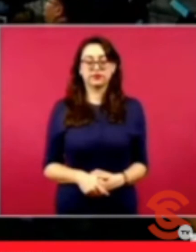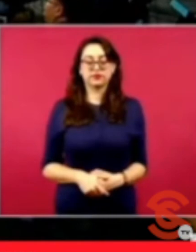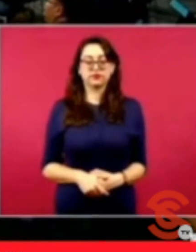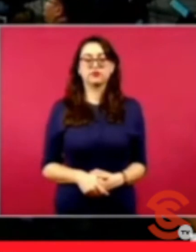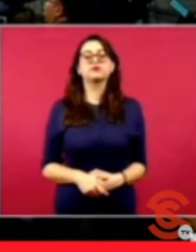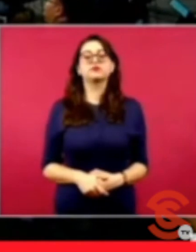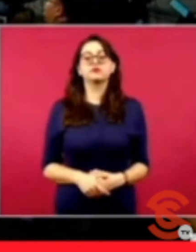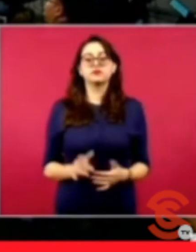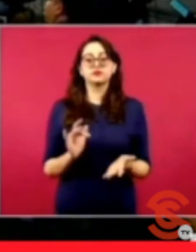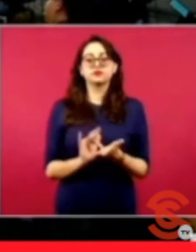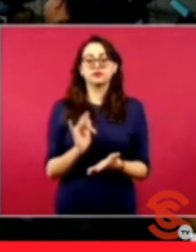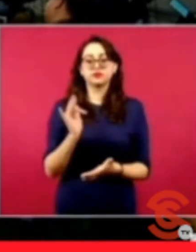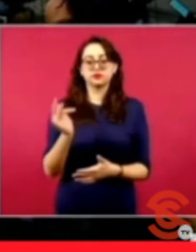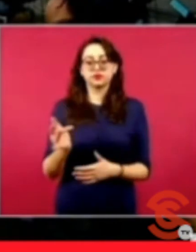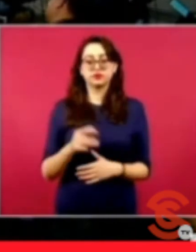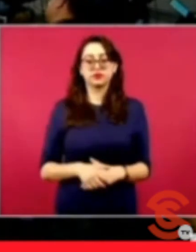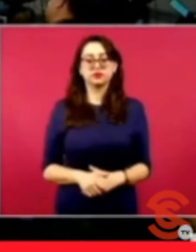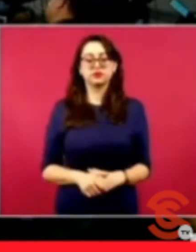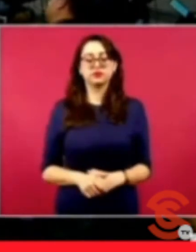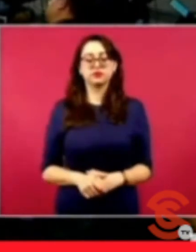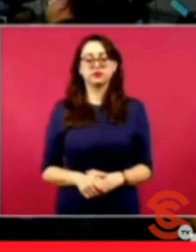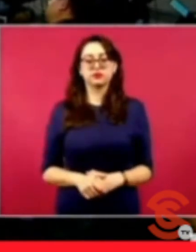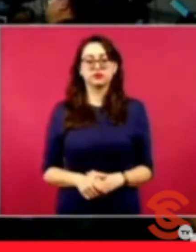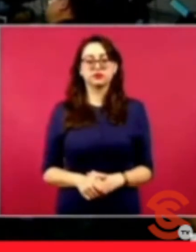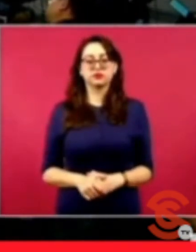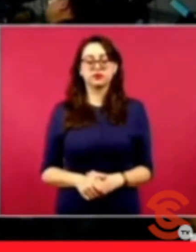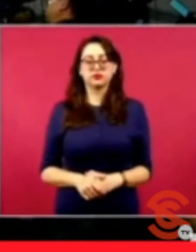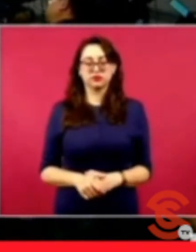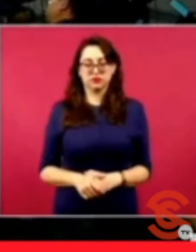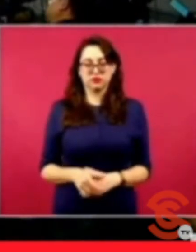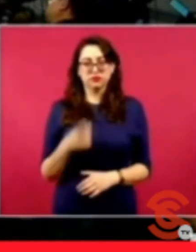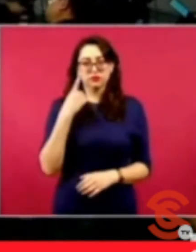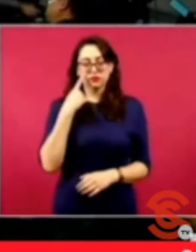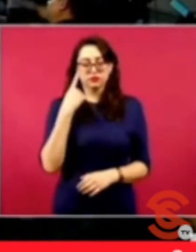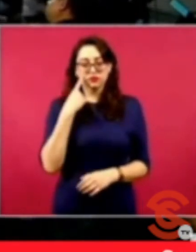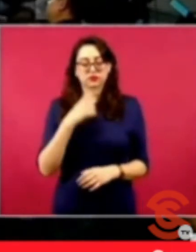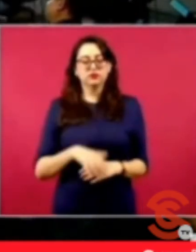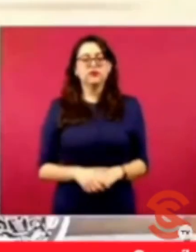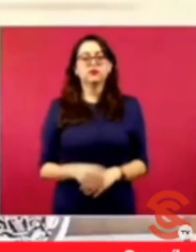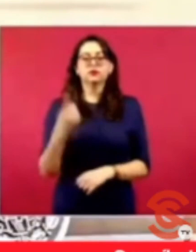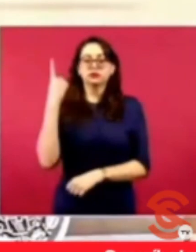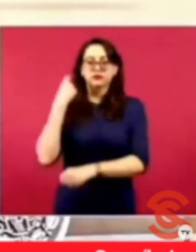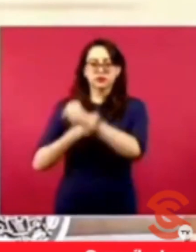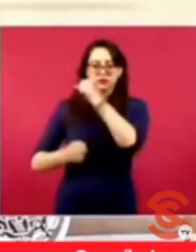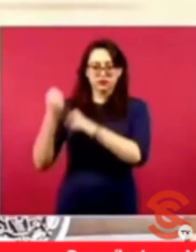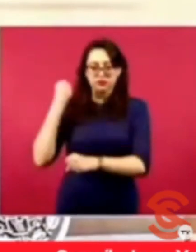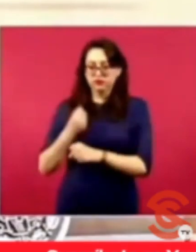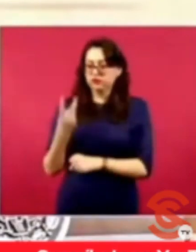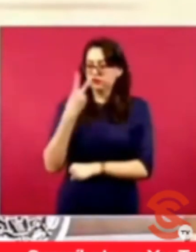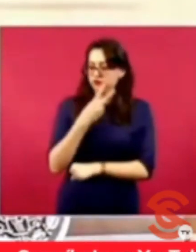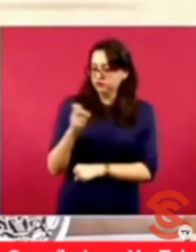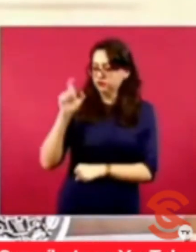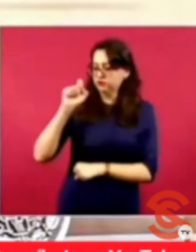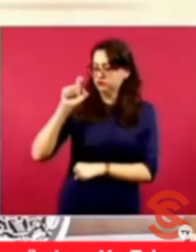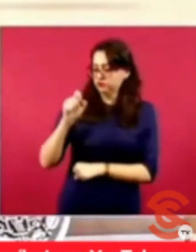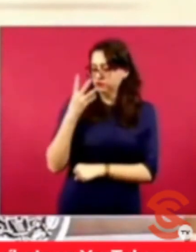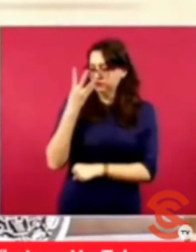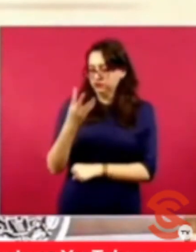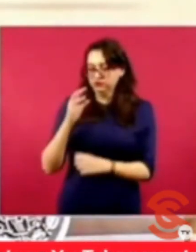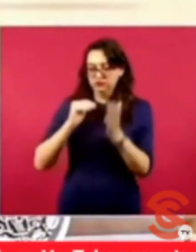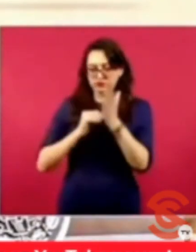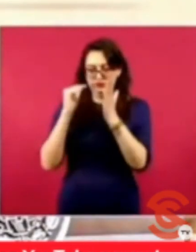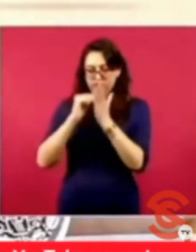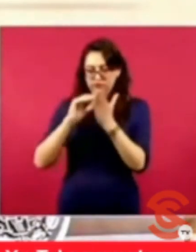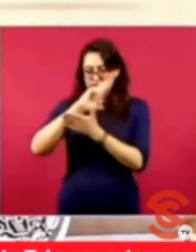Sí, gracias. Fíjese, justamente el año pasado se surtieron 224 millones de